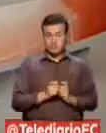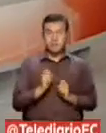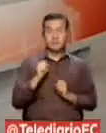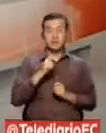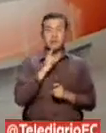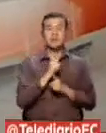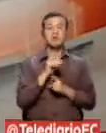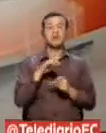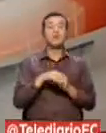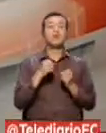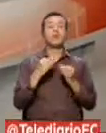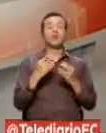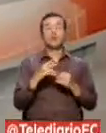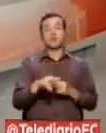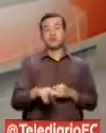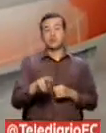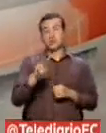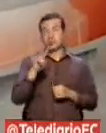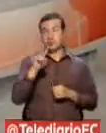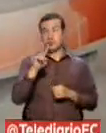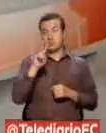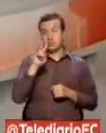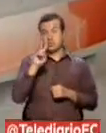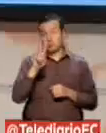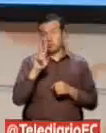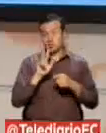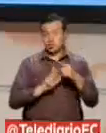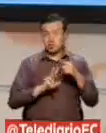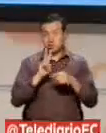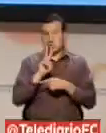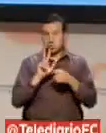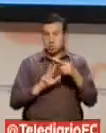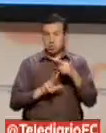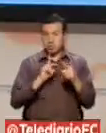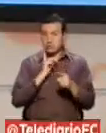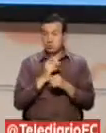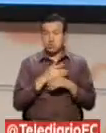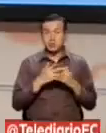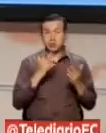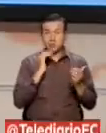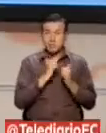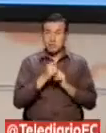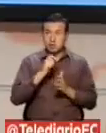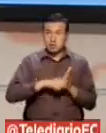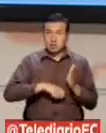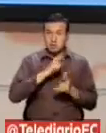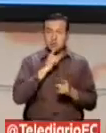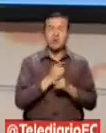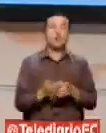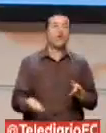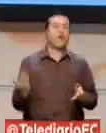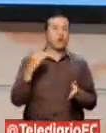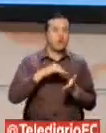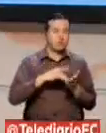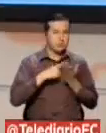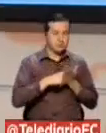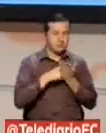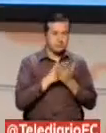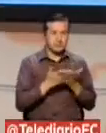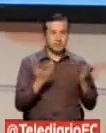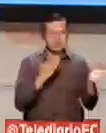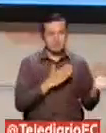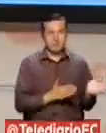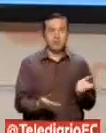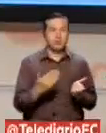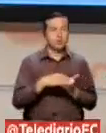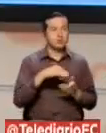se necesita las dos terceras partes de los miembros de la Asamblea, de tal manera que pase la reconsideración y volvamos al debate y se vuelva